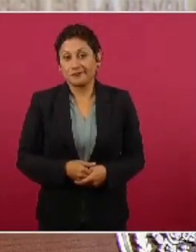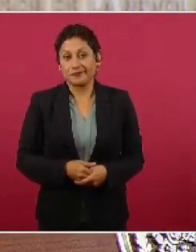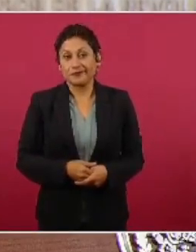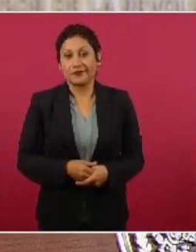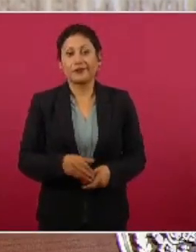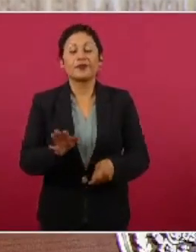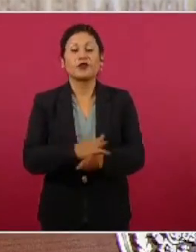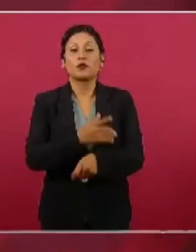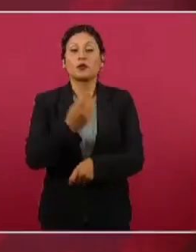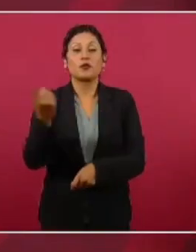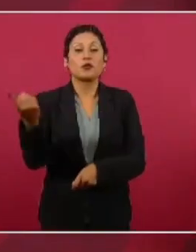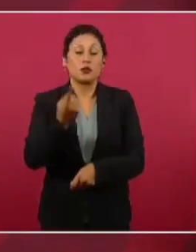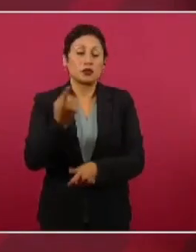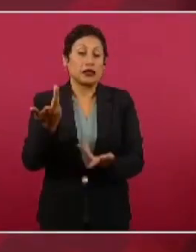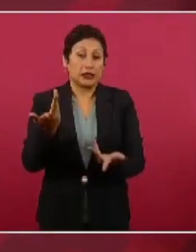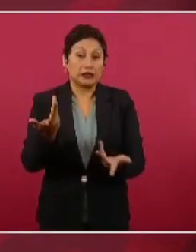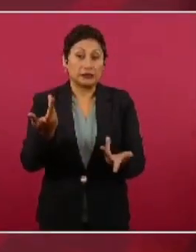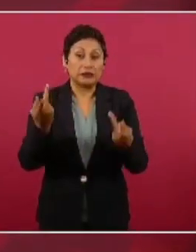actúa